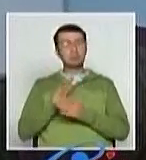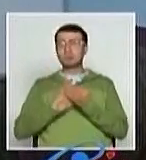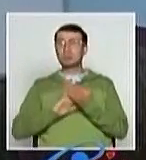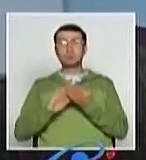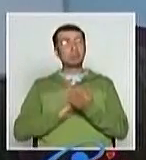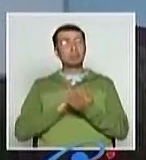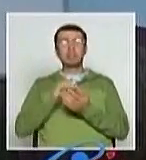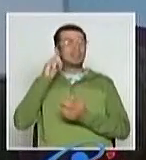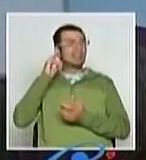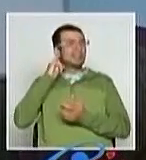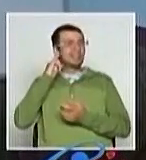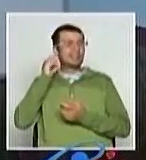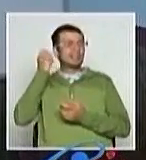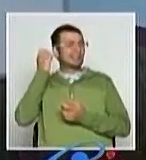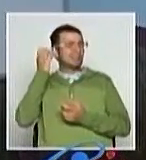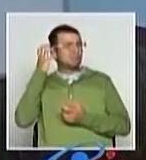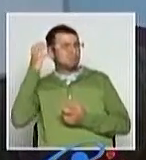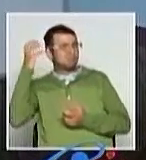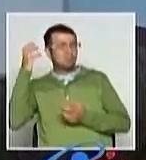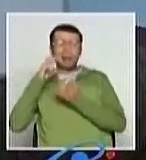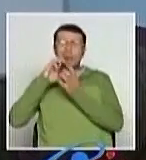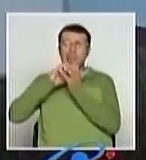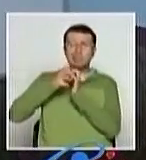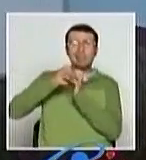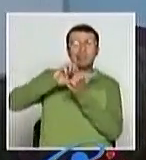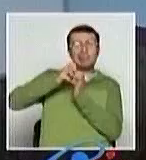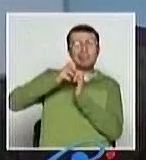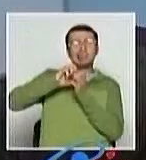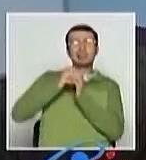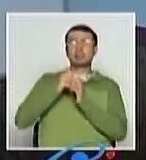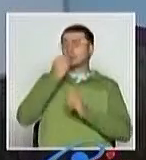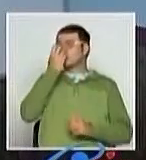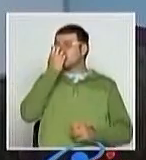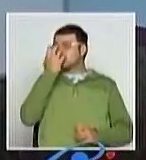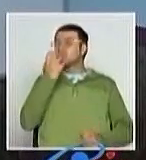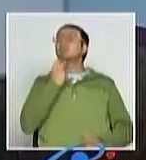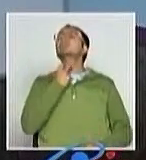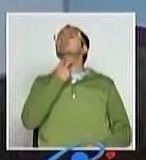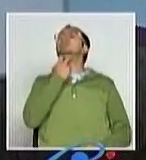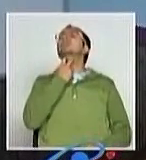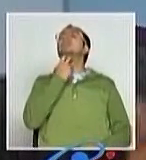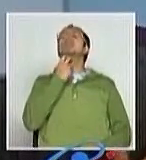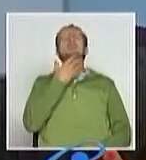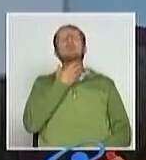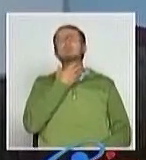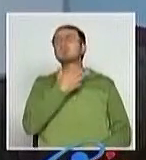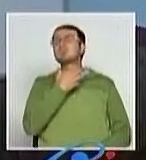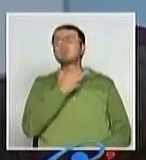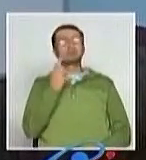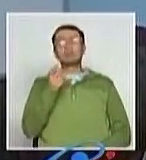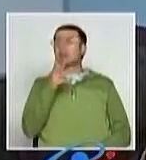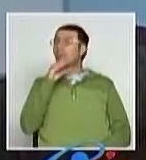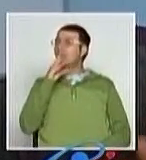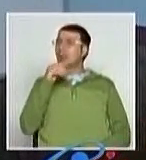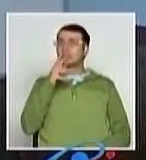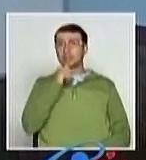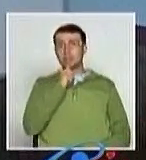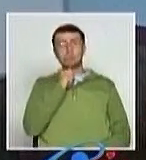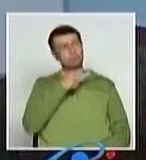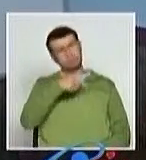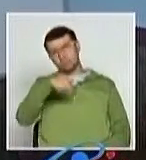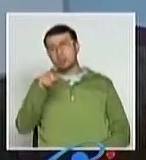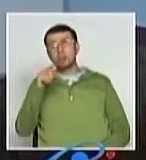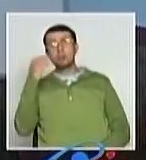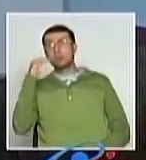dolor en los oídos dolor en la garganta Se inflamada la nariz No podía hablar la remitieron entonces donde una psicóloga